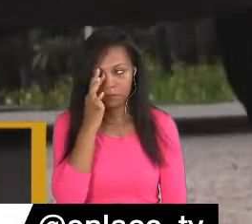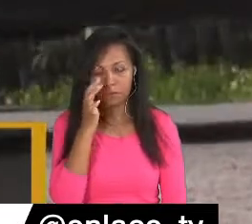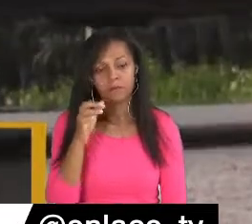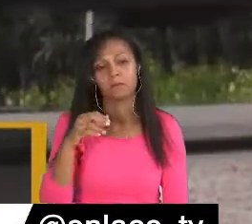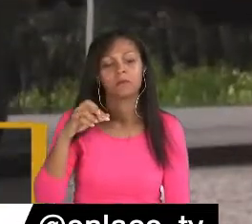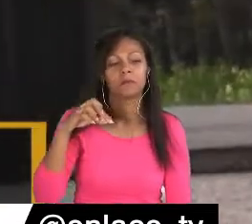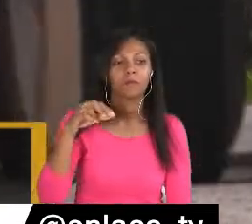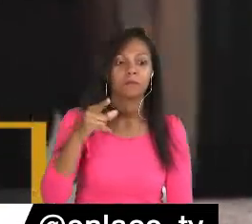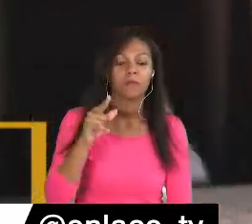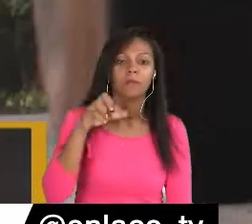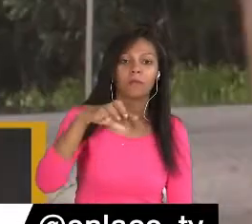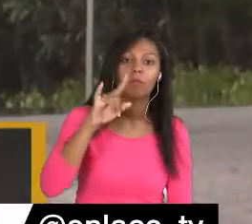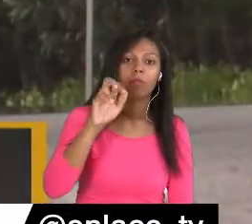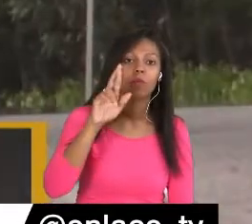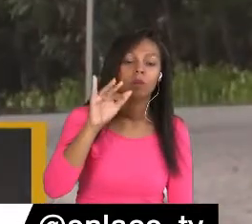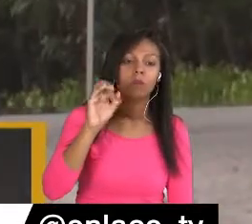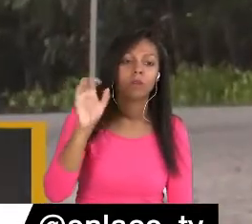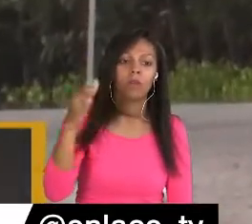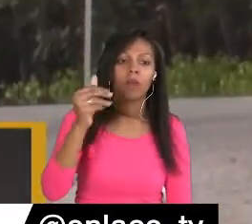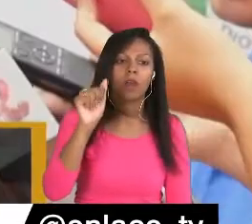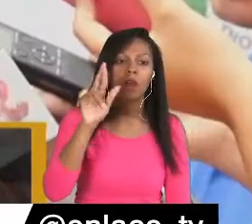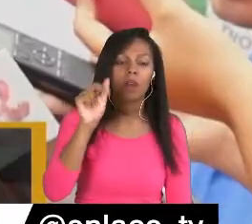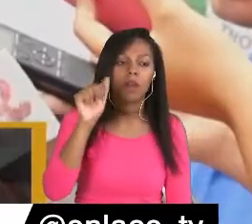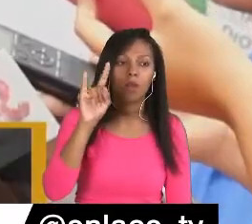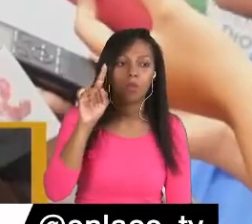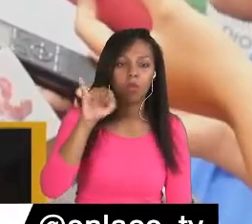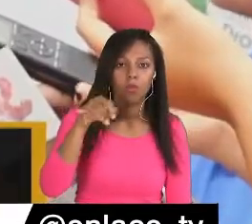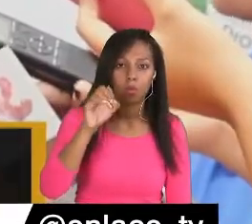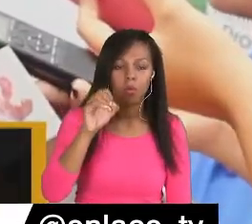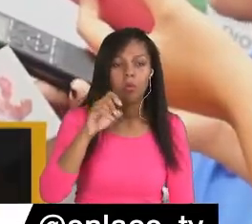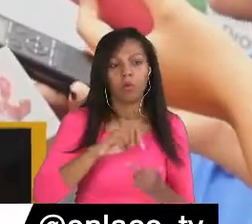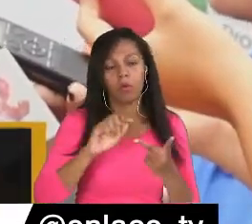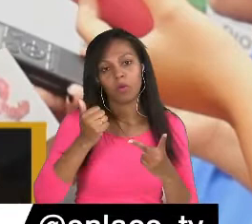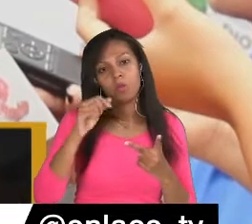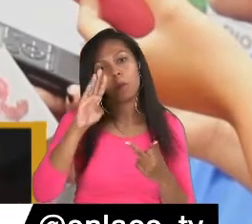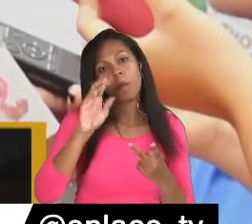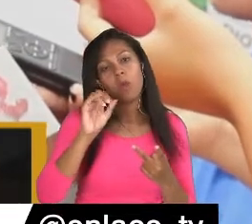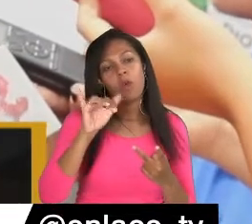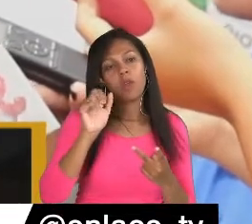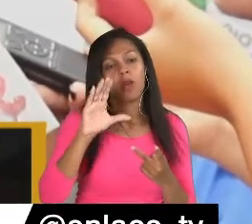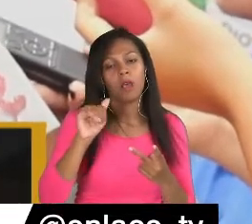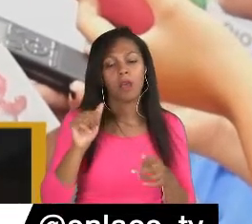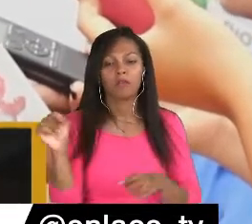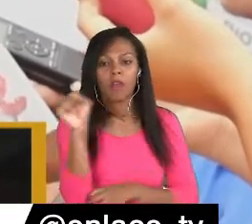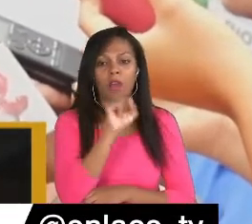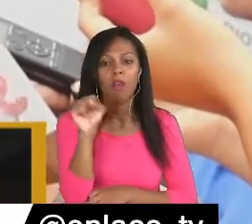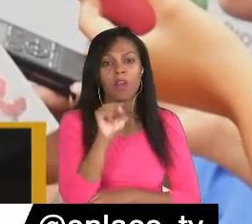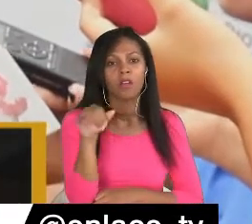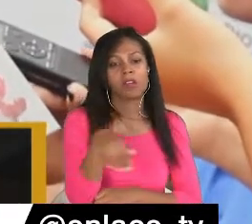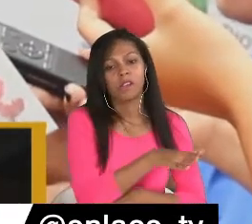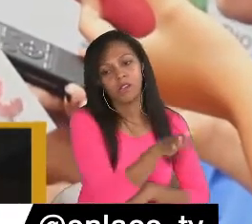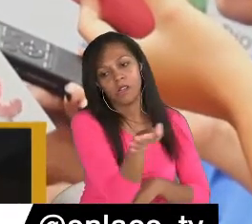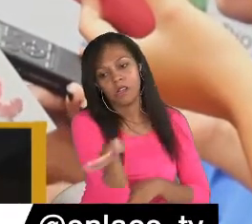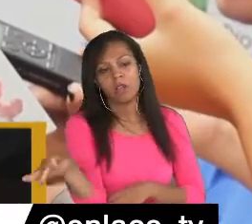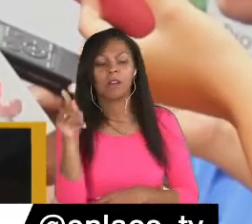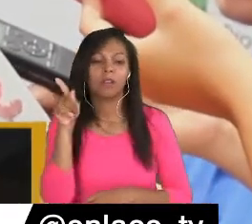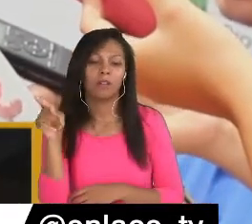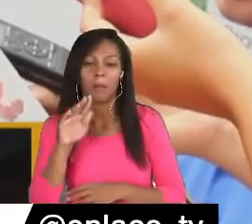y Puerto Araujo, hubo un accidente donde se sale un vehículo automóvil de la vía y desafortunadamente pierde la vida una